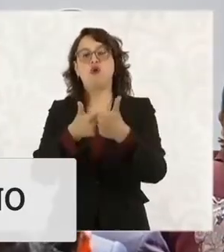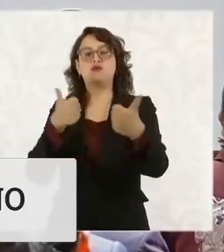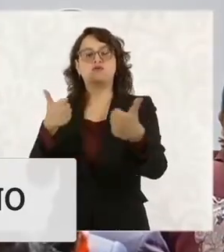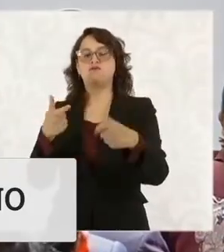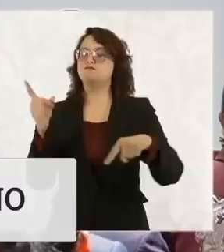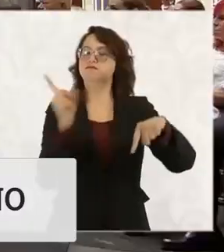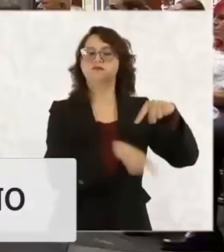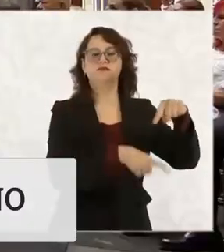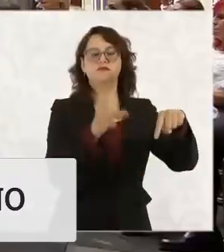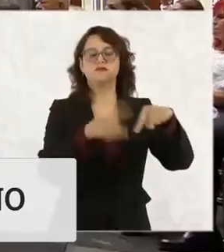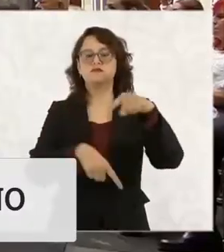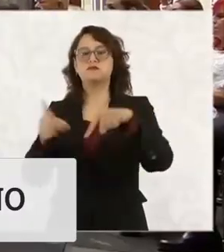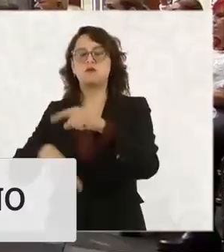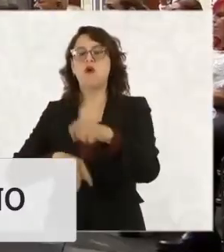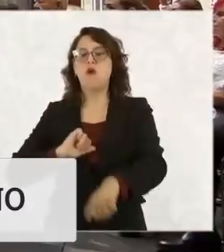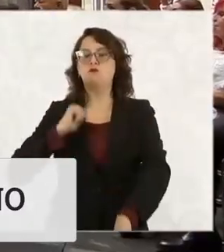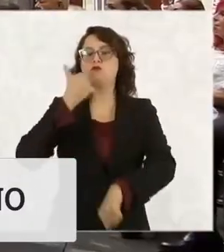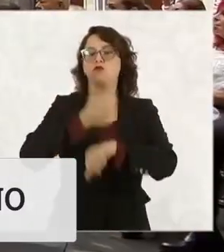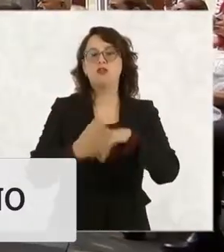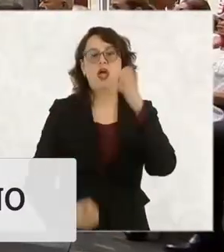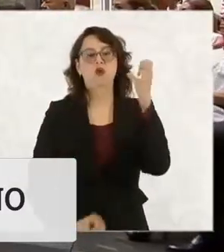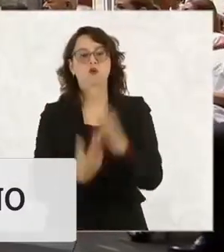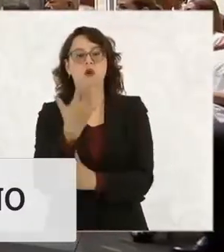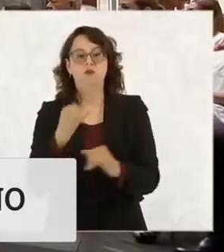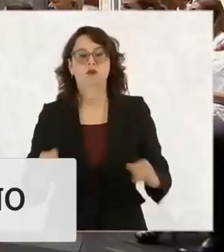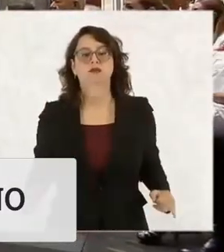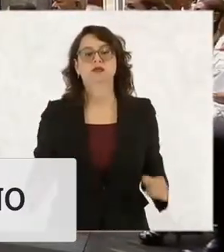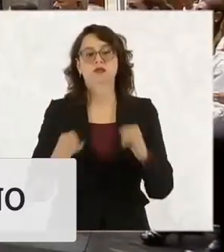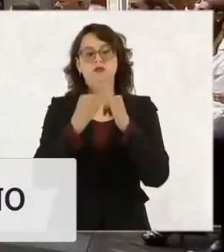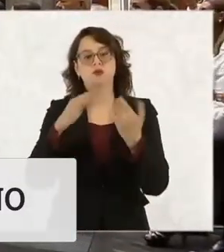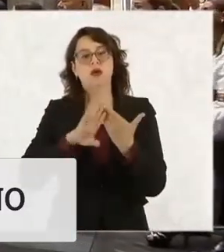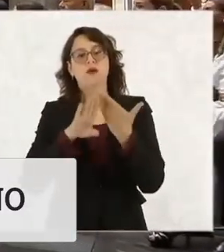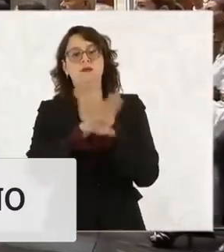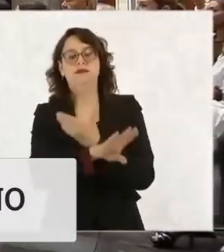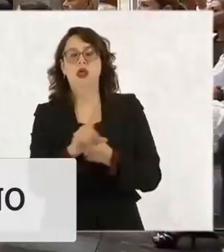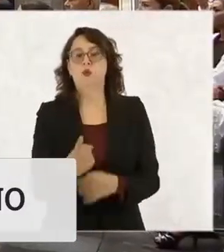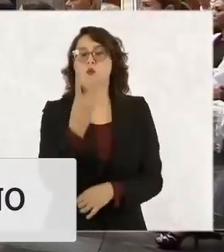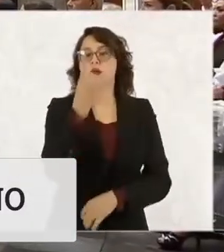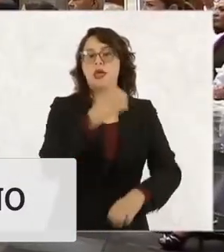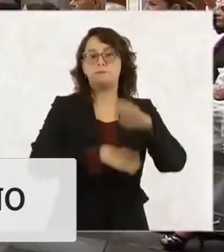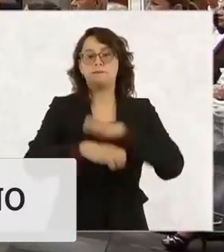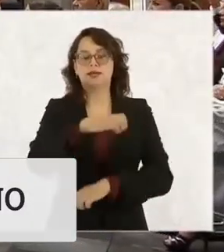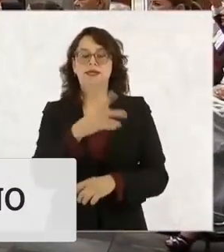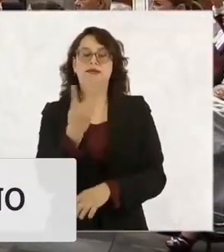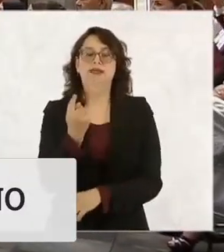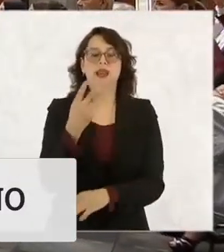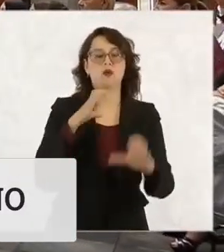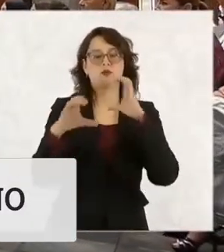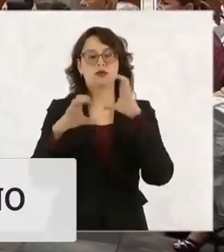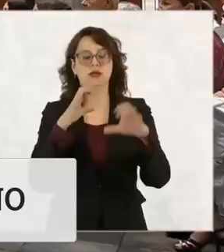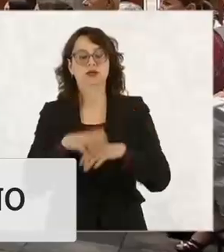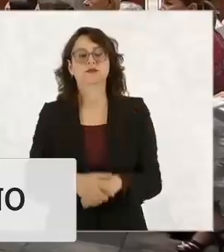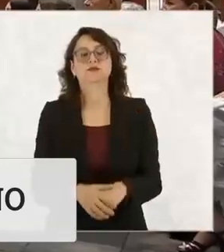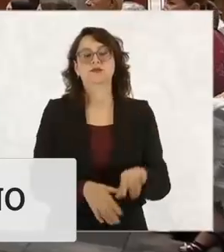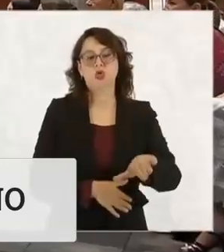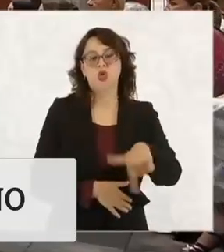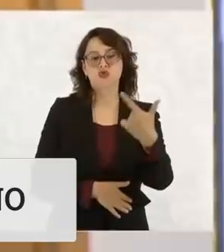órganos técnicos antimonopolio y de telecomunicaciones. 12. Fortalecimiento de la